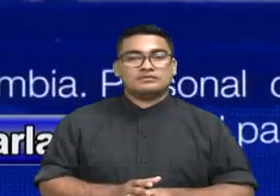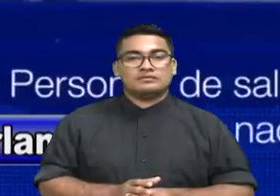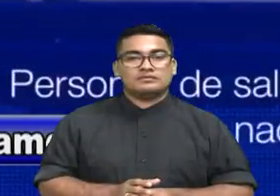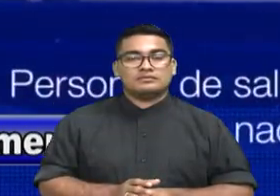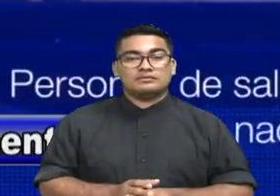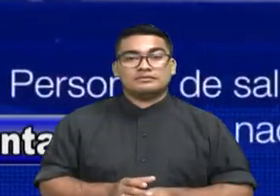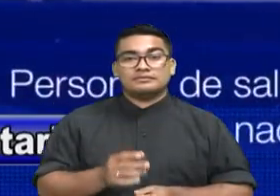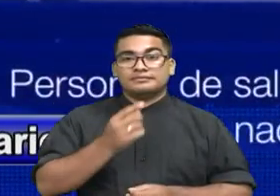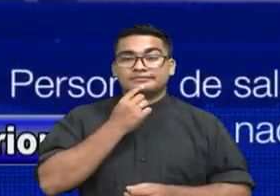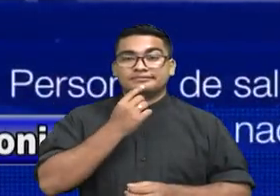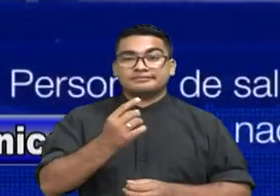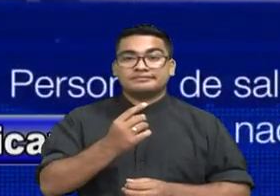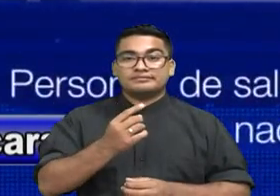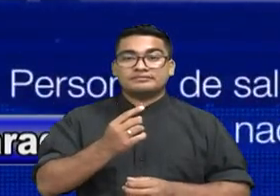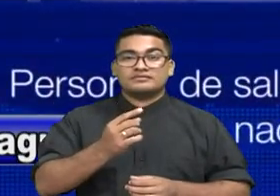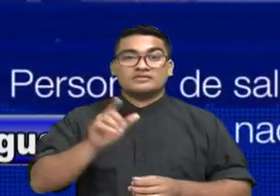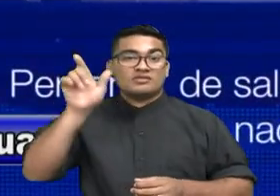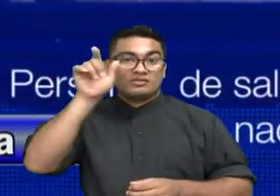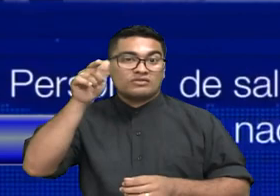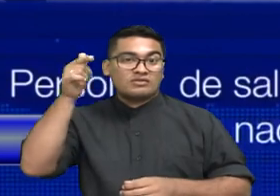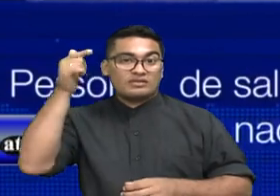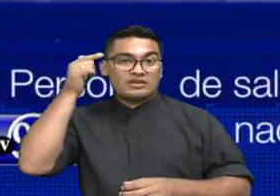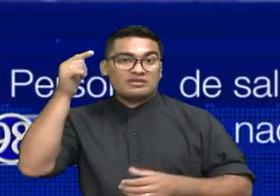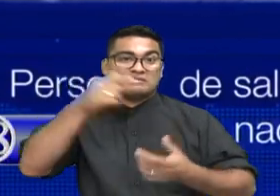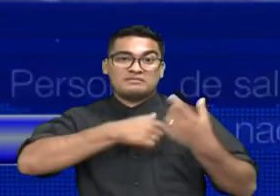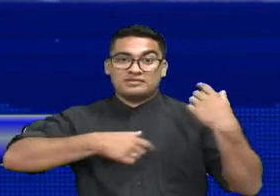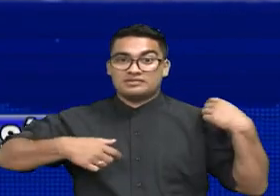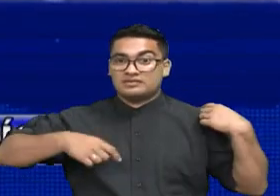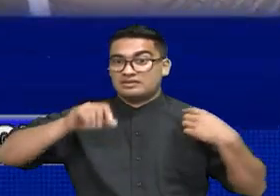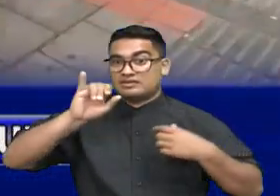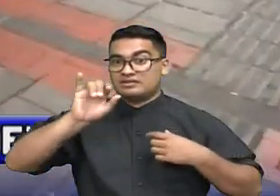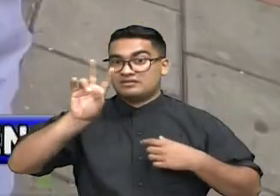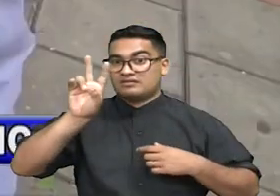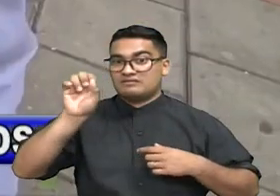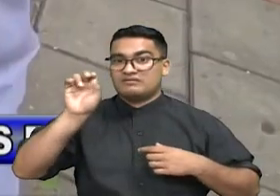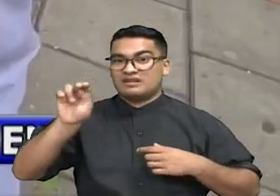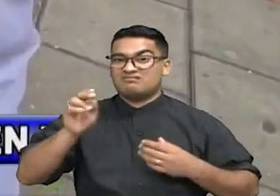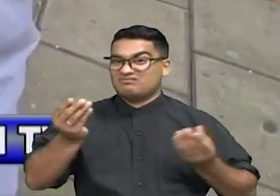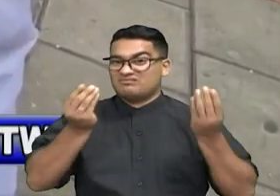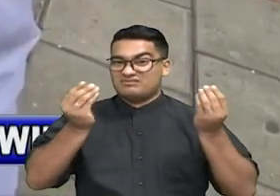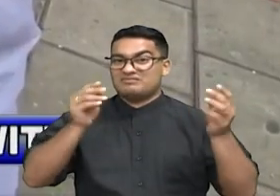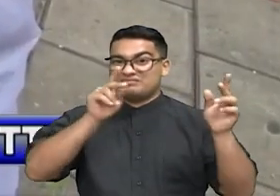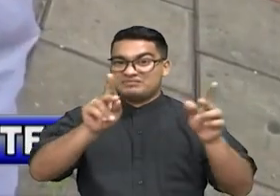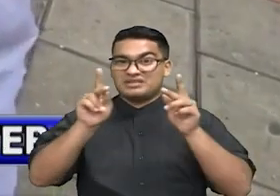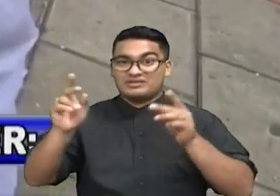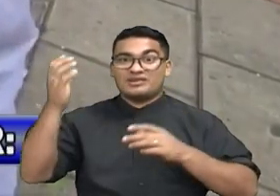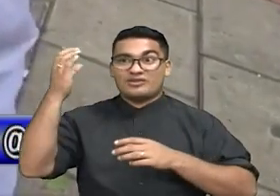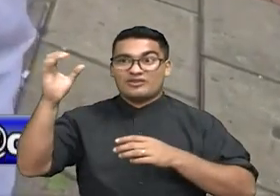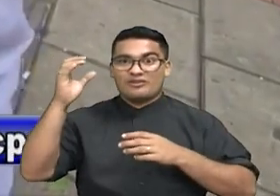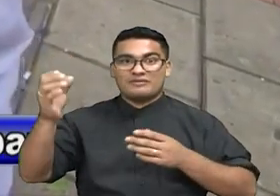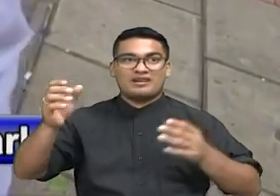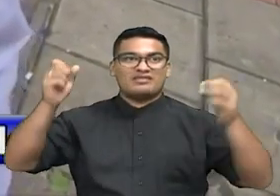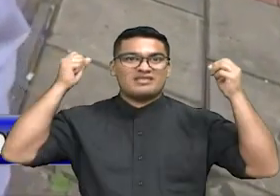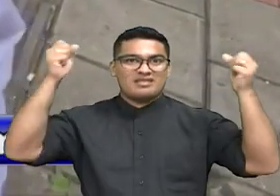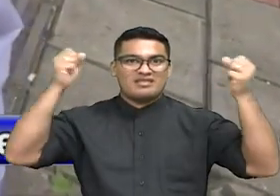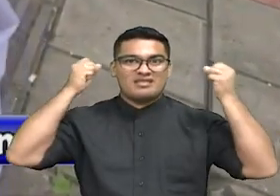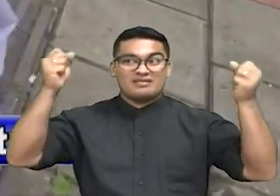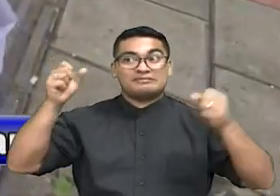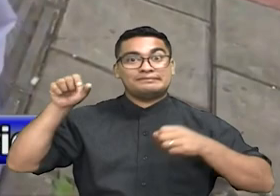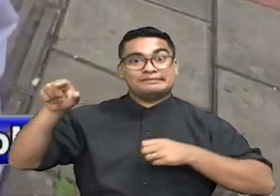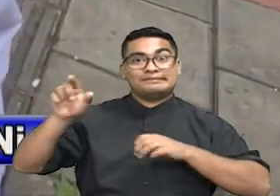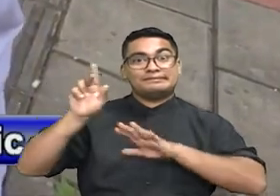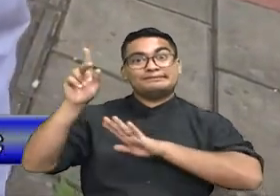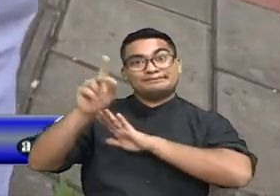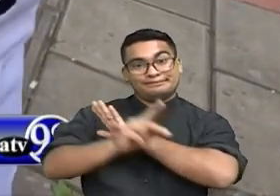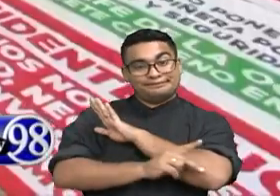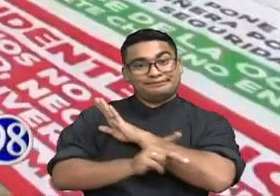Con un fuerte rechazo al gobierno del presidente Iván Duque, miles de colombianos se movilizan en diferentes ciudades del país suramericano en